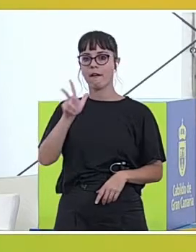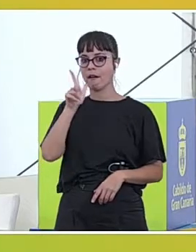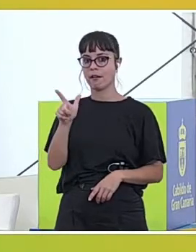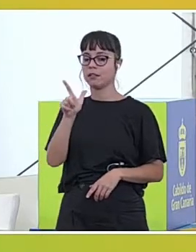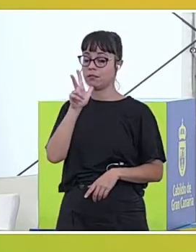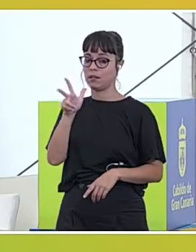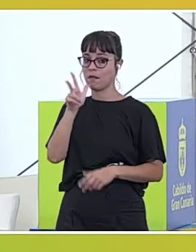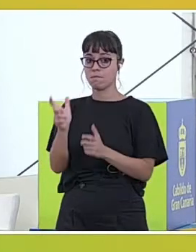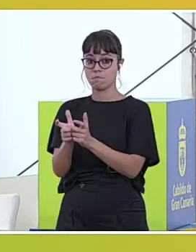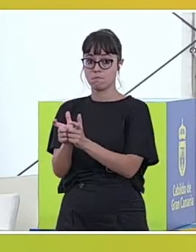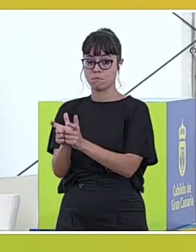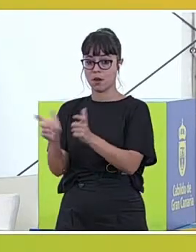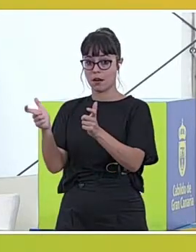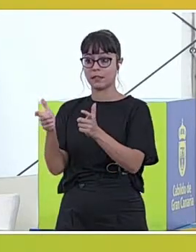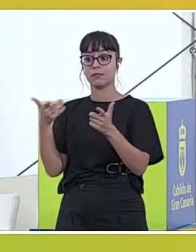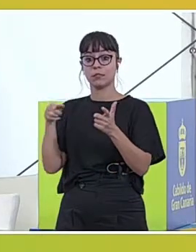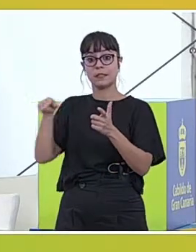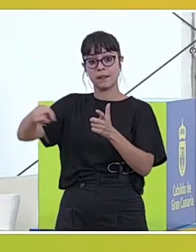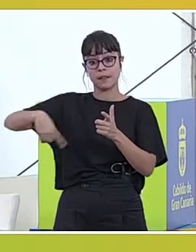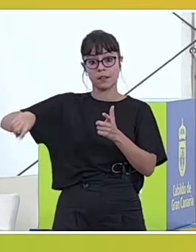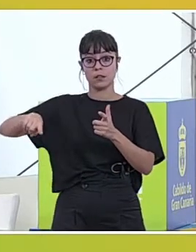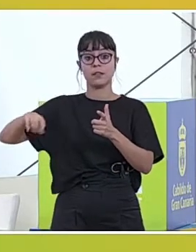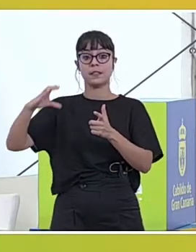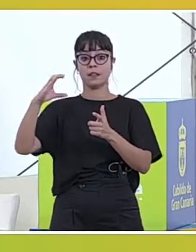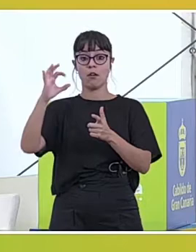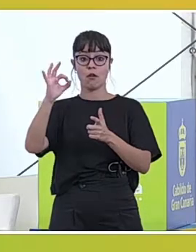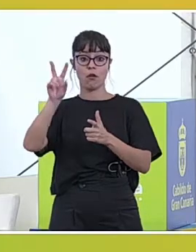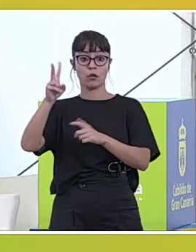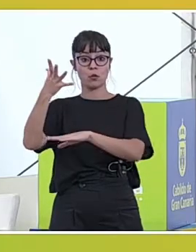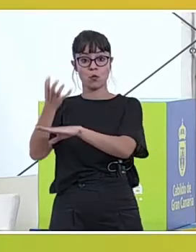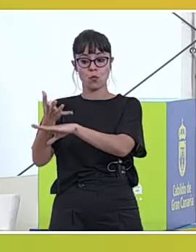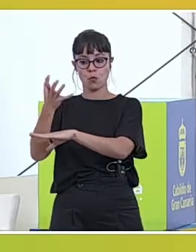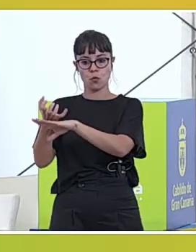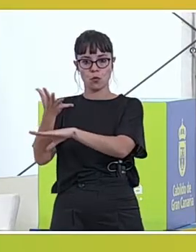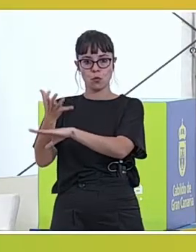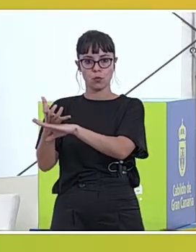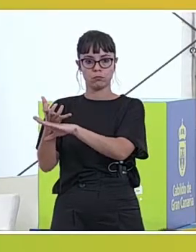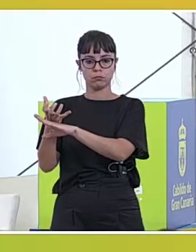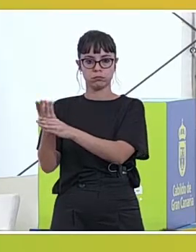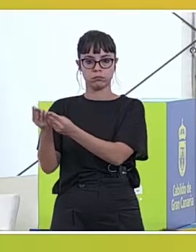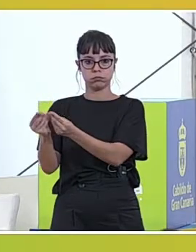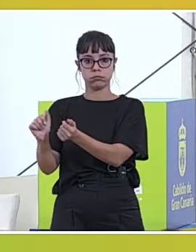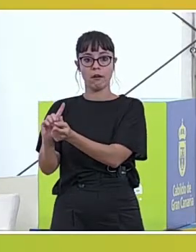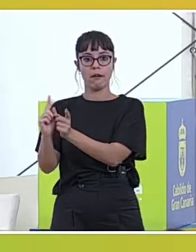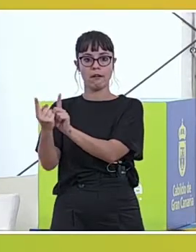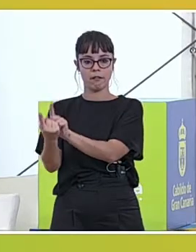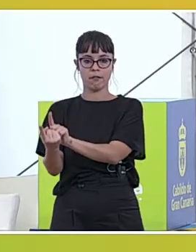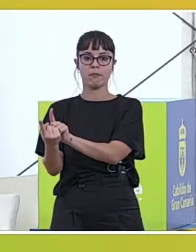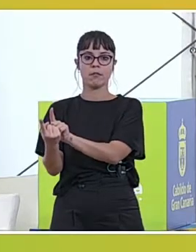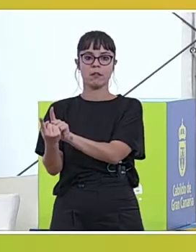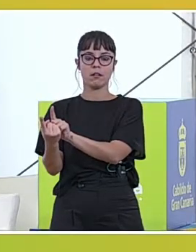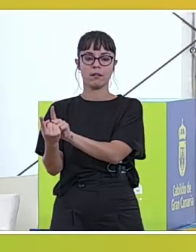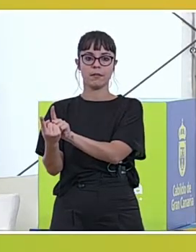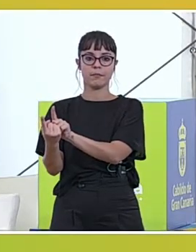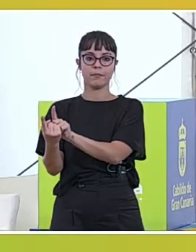CO2 antes de ser emitido a la atmósfera de gases de combustión y transformarla en diversos, o sea, el CO2